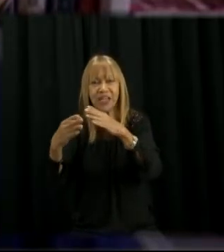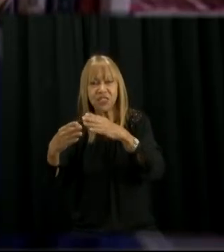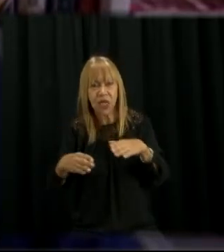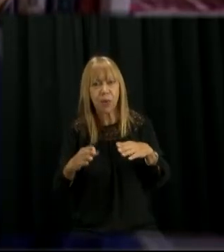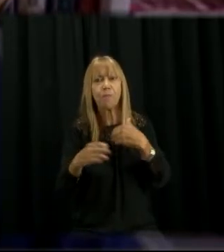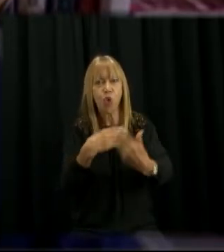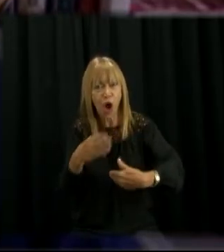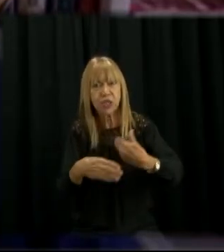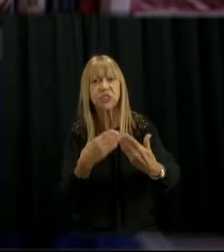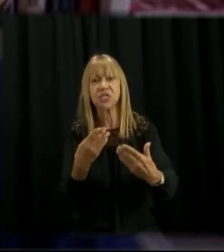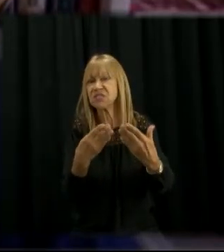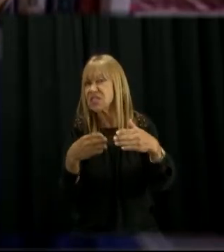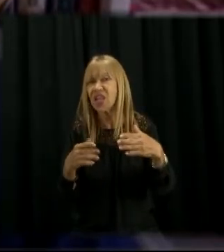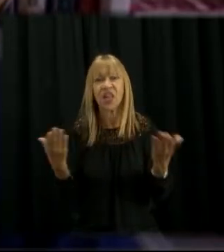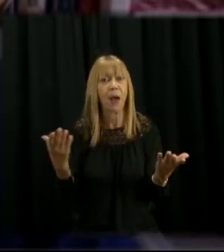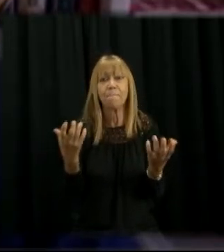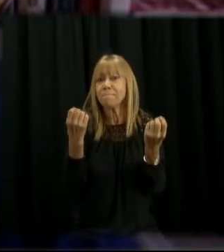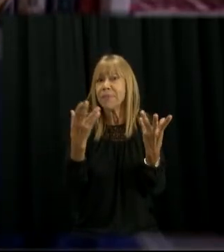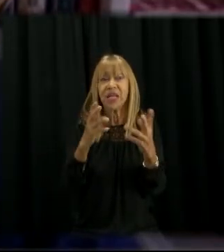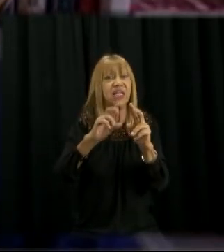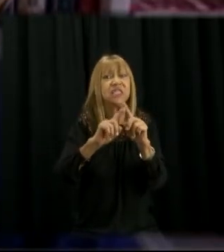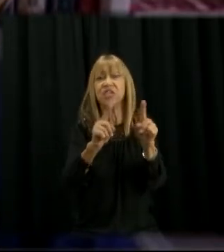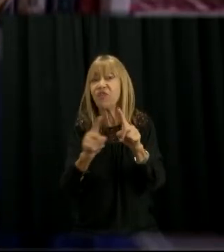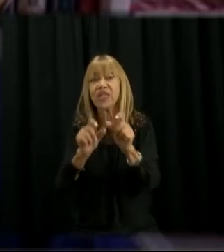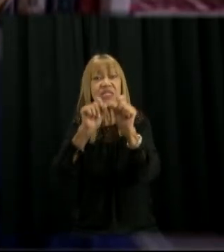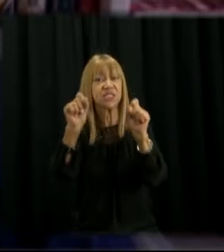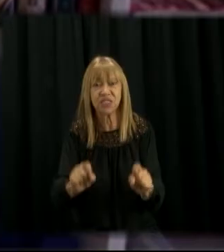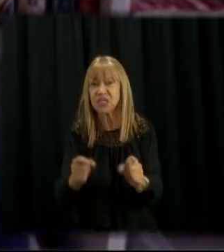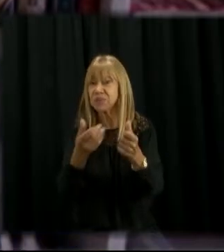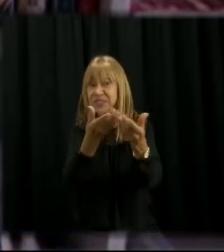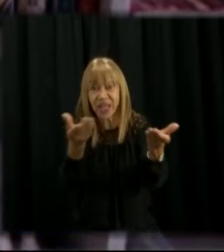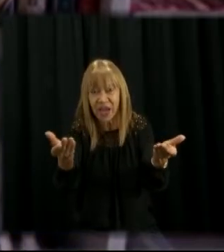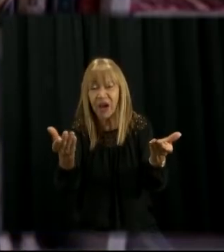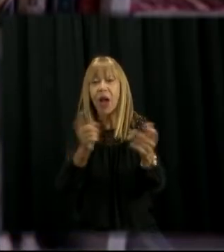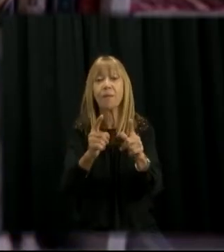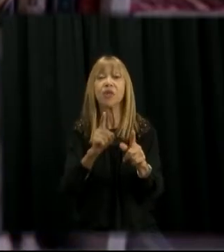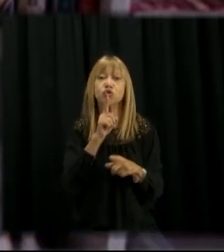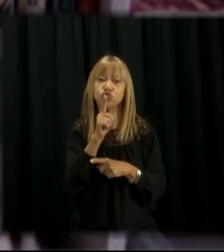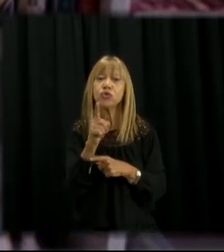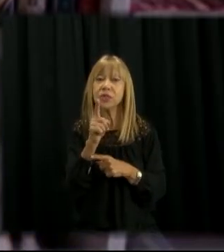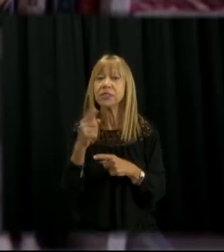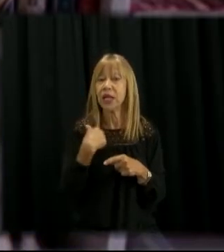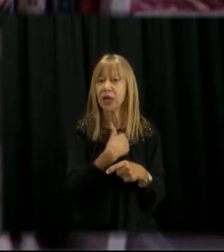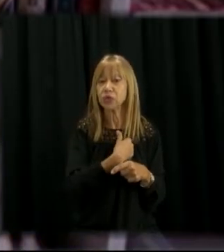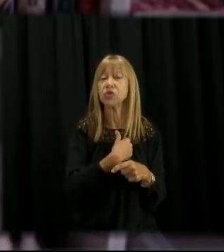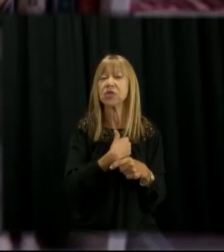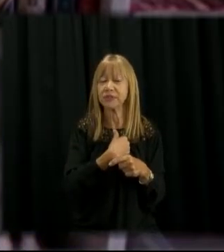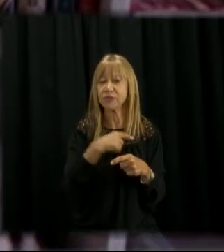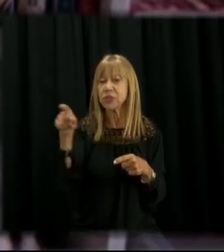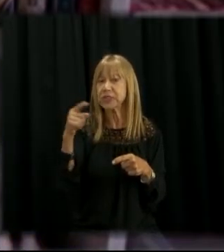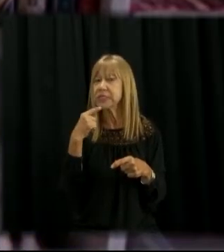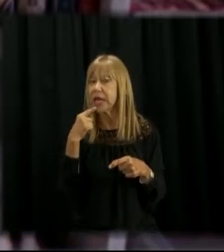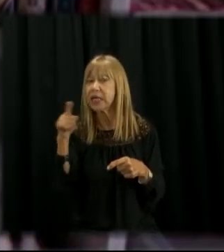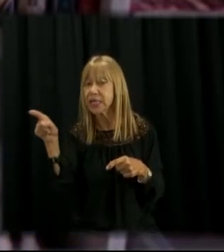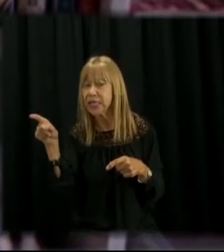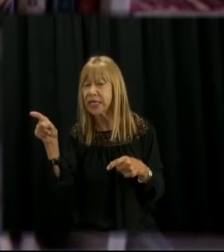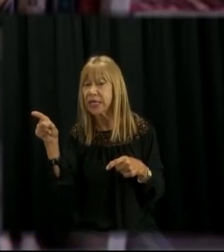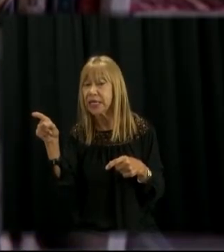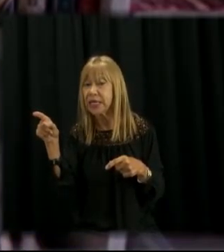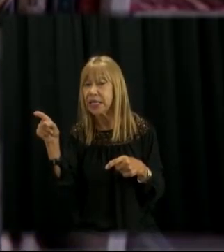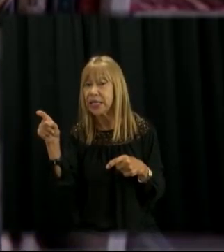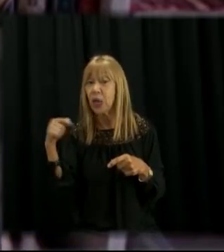un proceso fragmentado, que hay distintos sistemas. Pero la realidad es, como el presidente dijo,